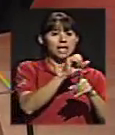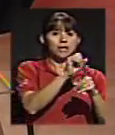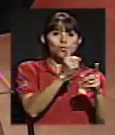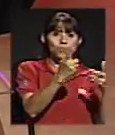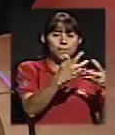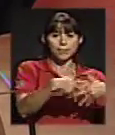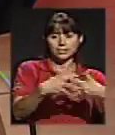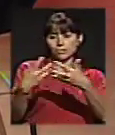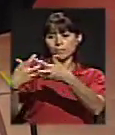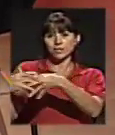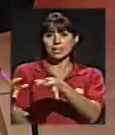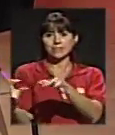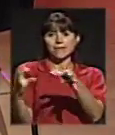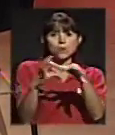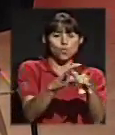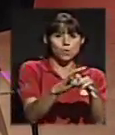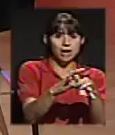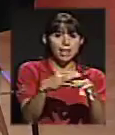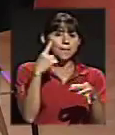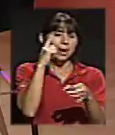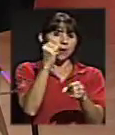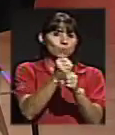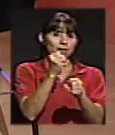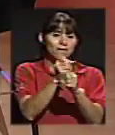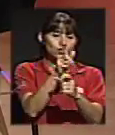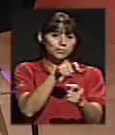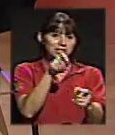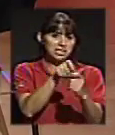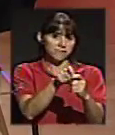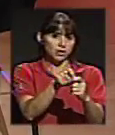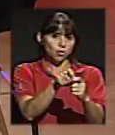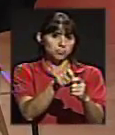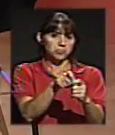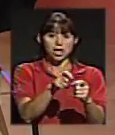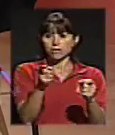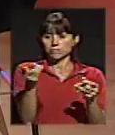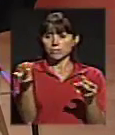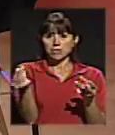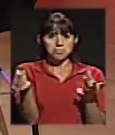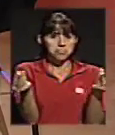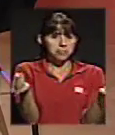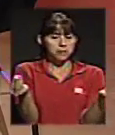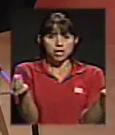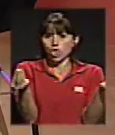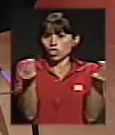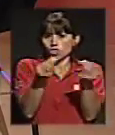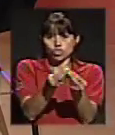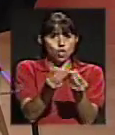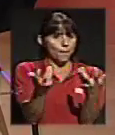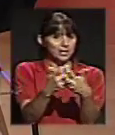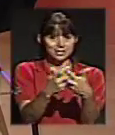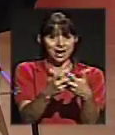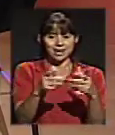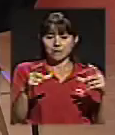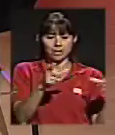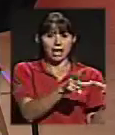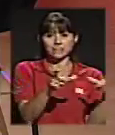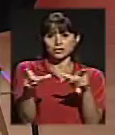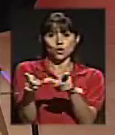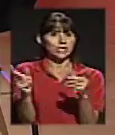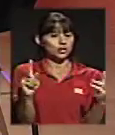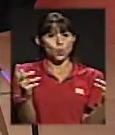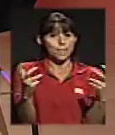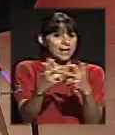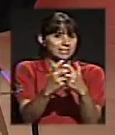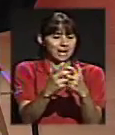trabajo específico, otorgado un contrato específico y que, bueno, nada más no mezclan capitales y no mezclan acciones, sino que nada más ambas empresas se